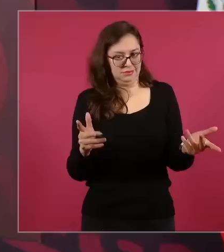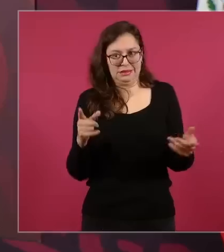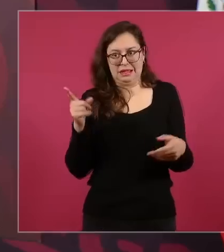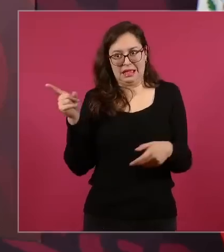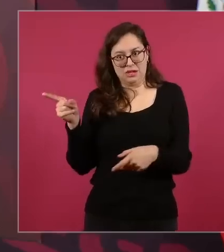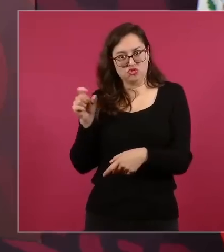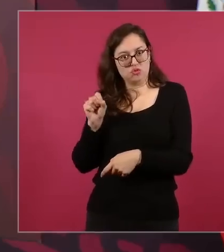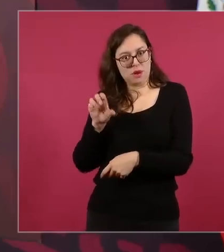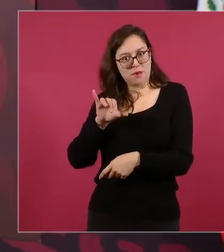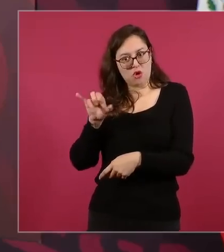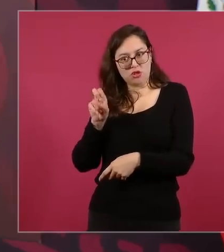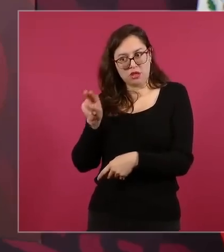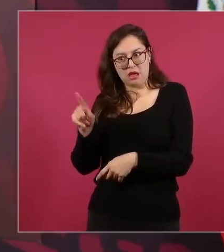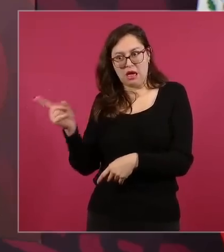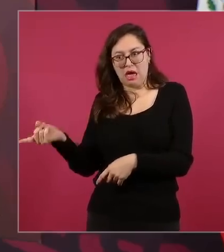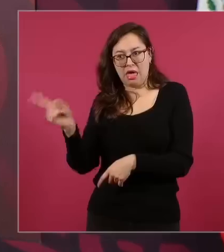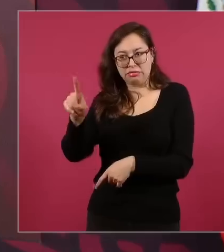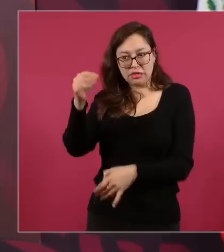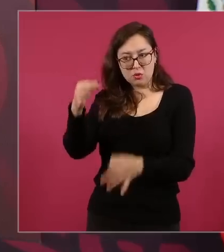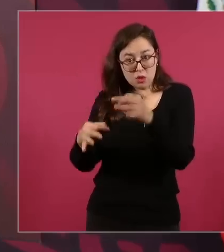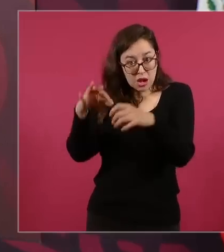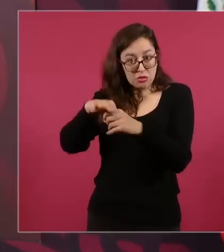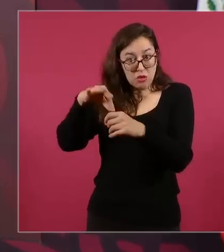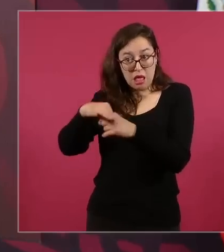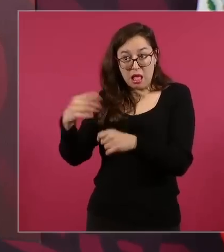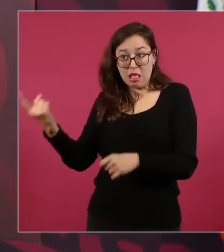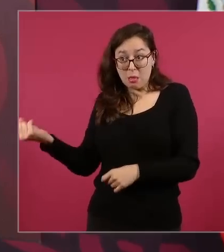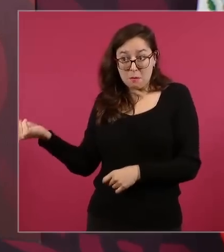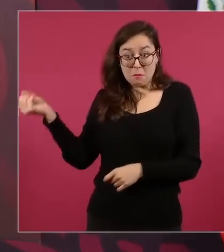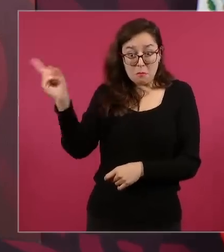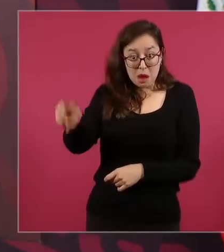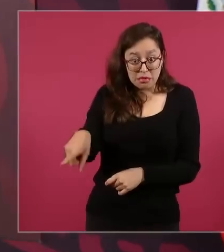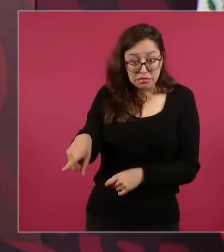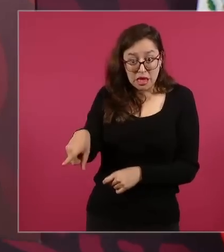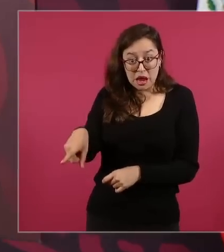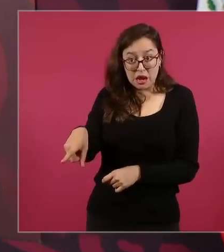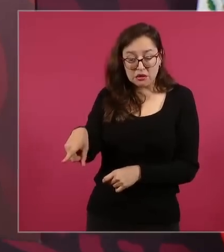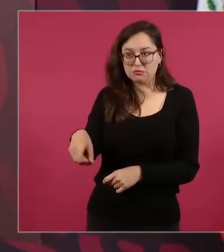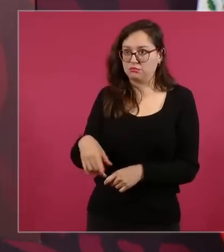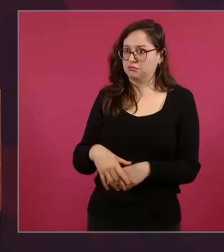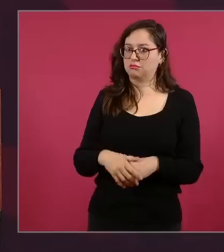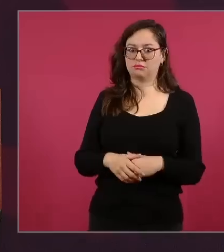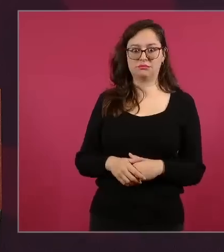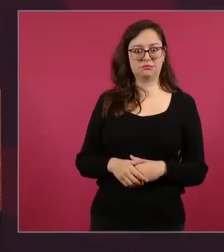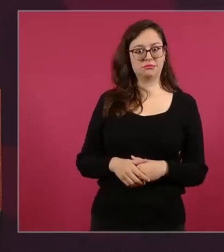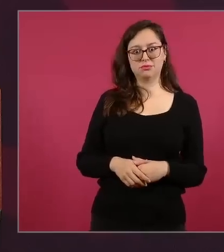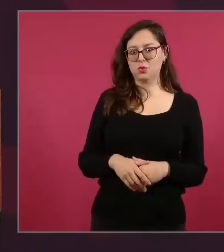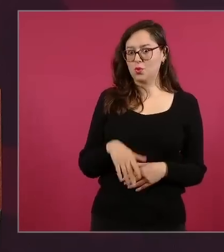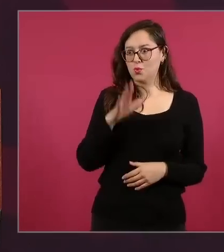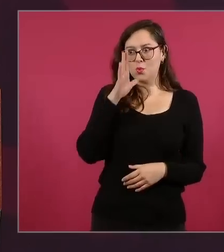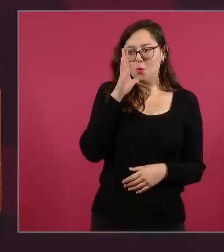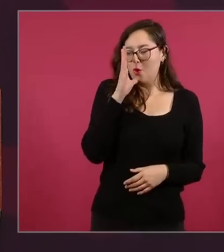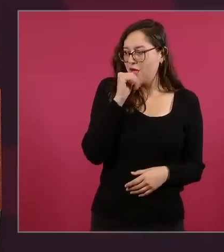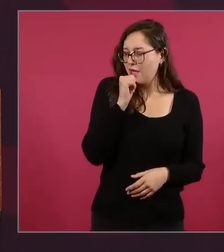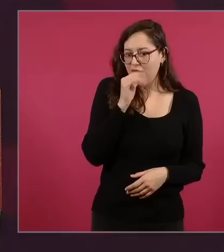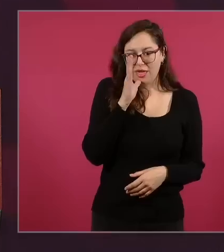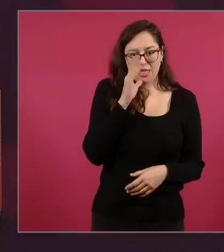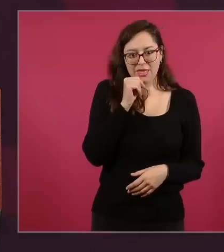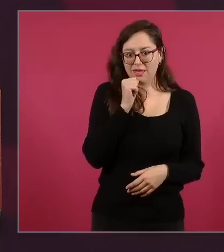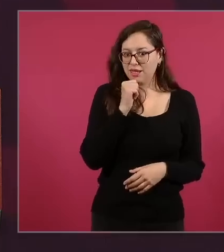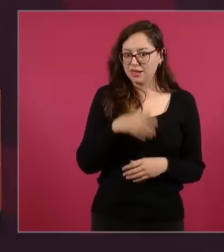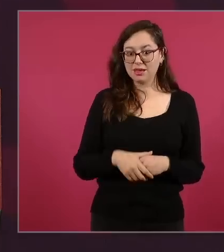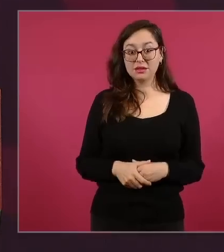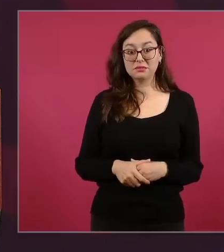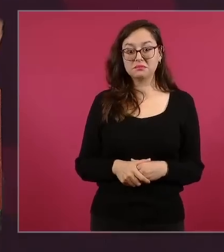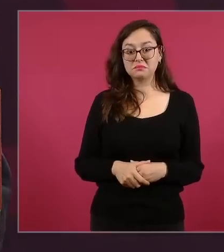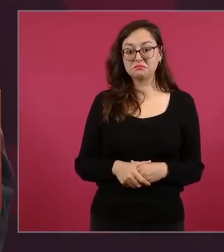correspondía a la Corte, porque la Constitución es muy clara, la ley de la materia, y sin embargo